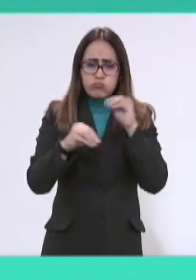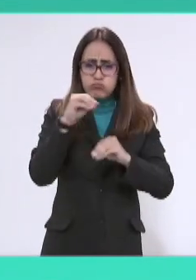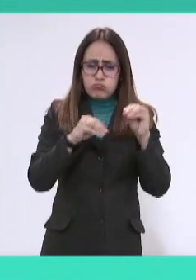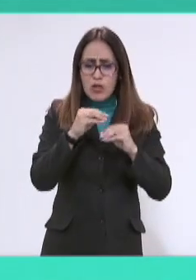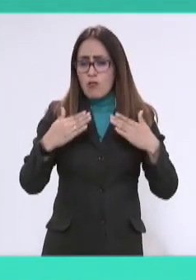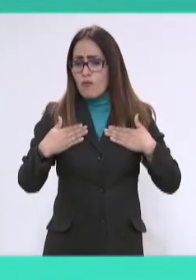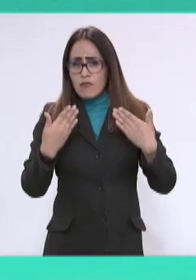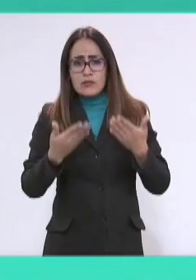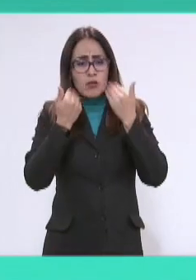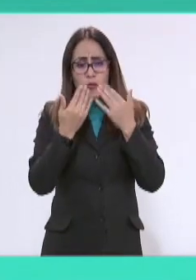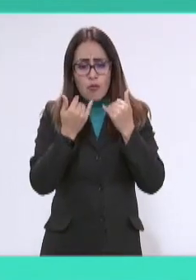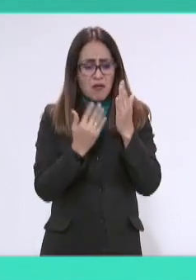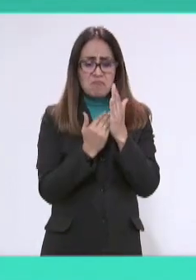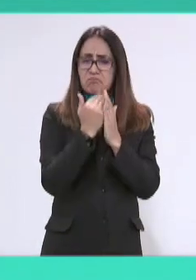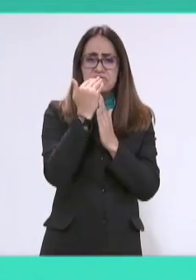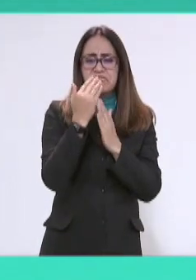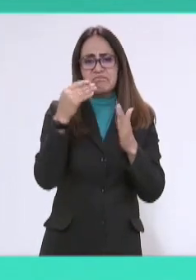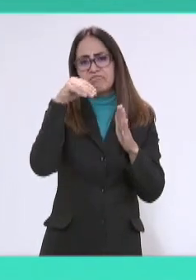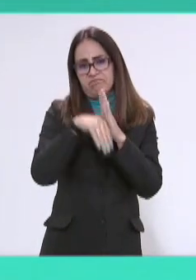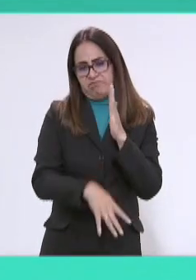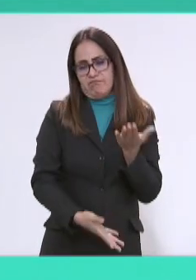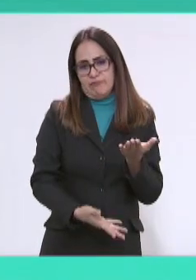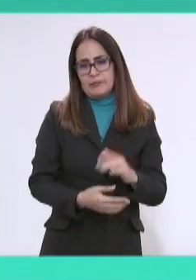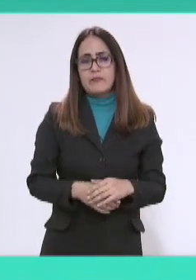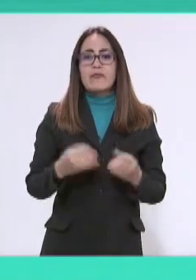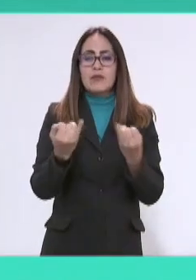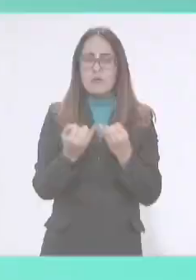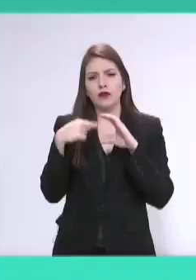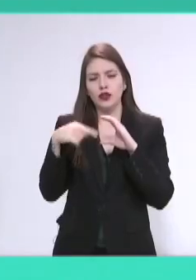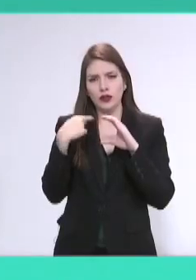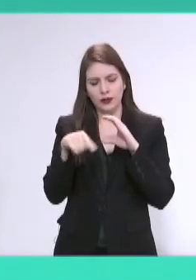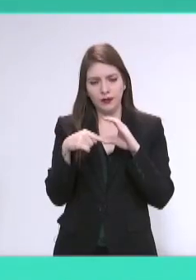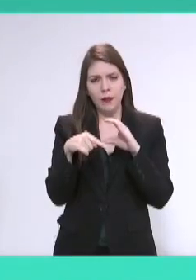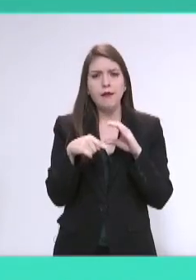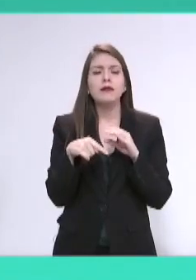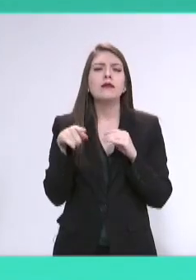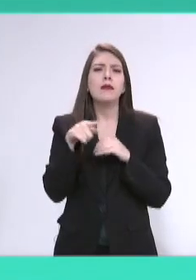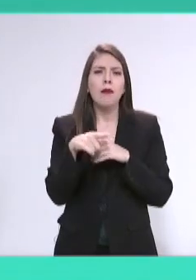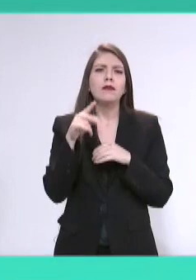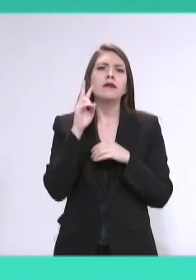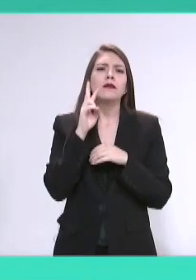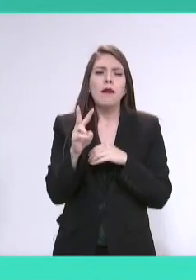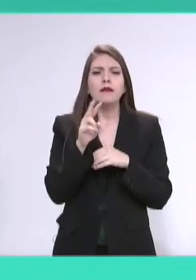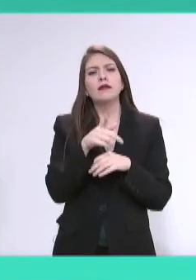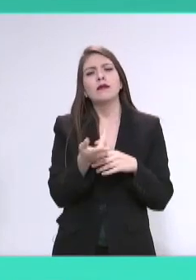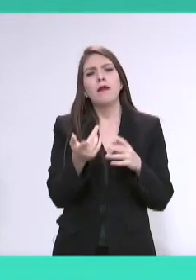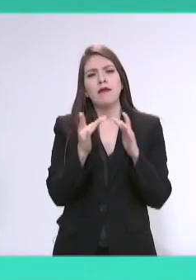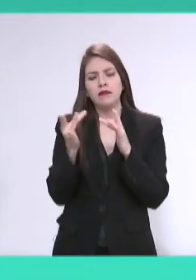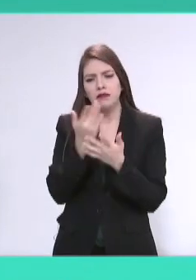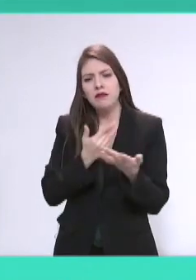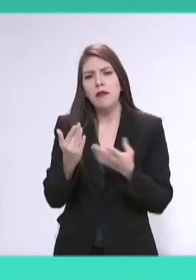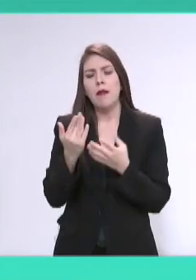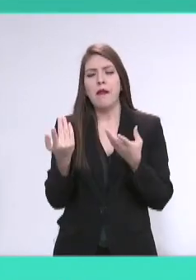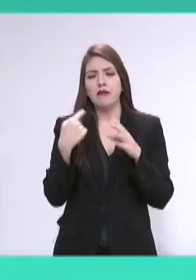este elemento dentro del gobierno electrónico. Redes sociales, mensajería instantánea, correo